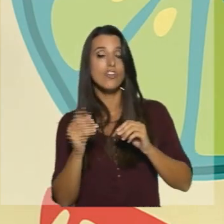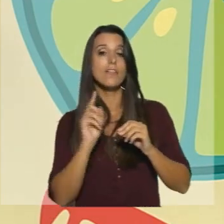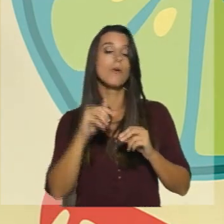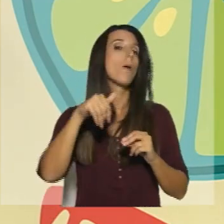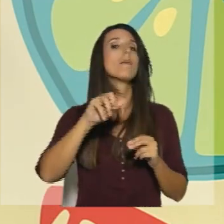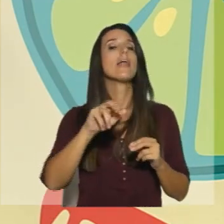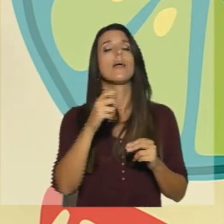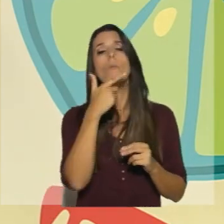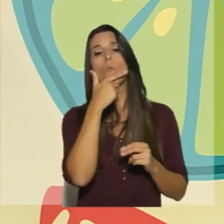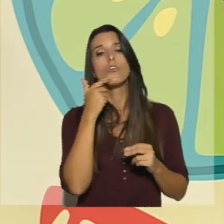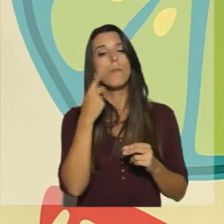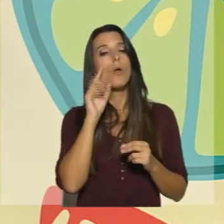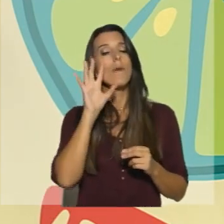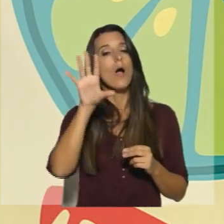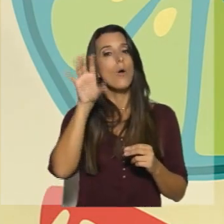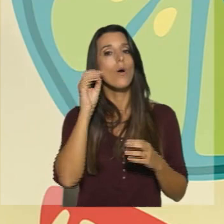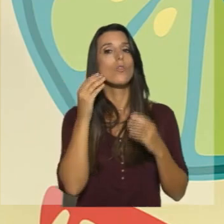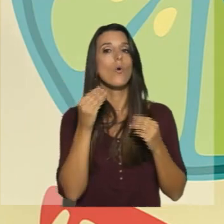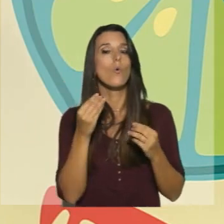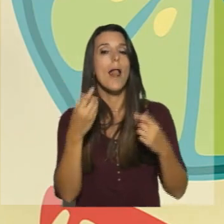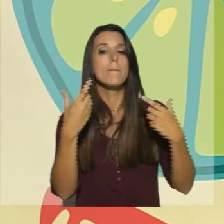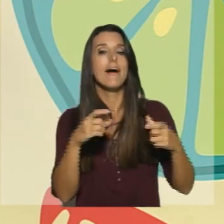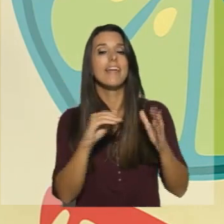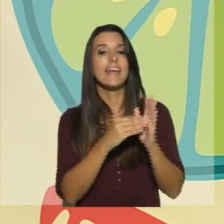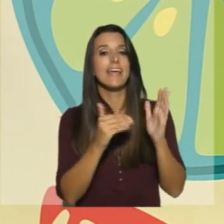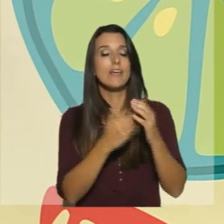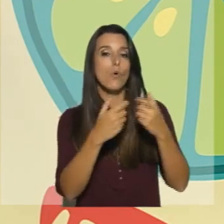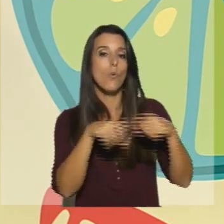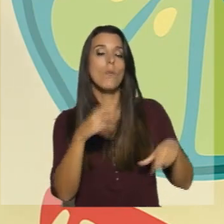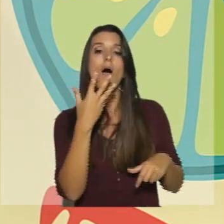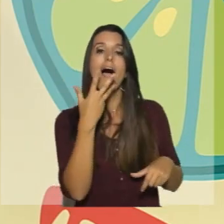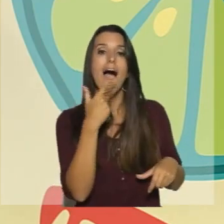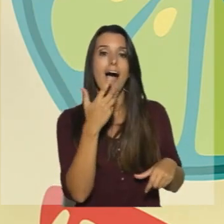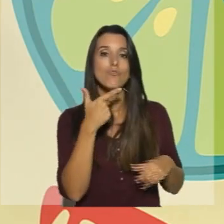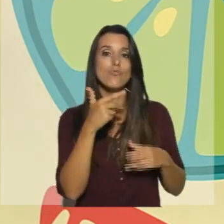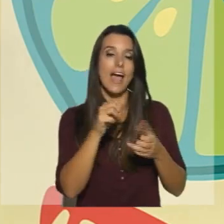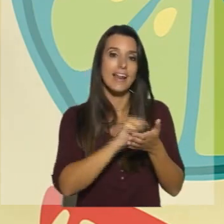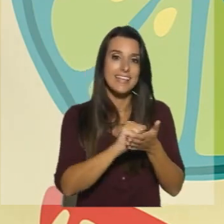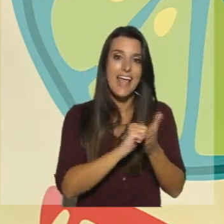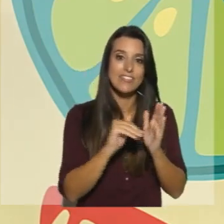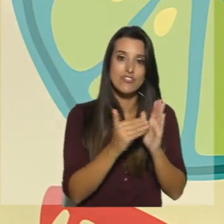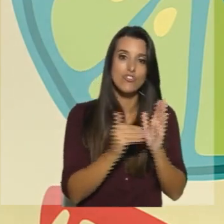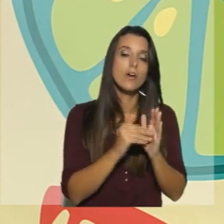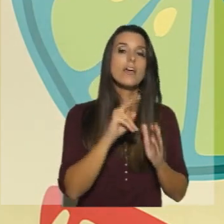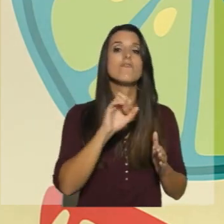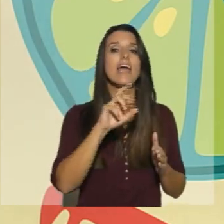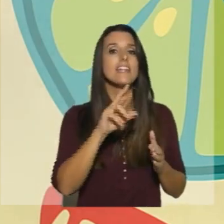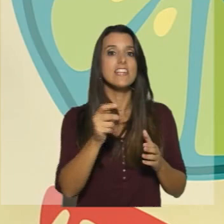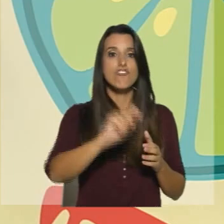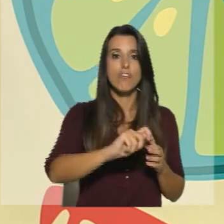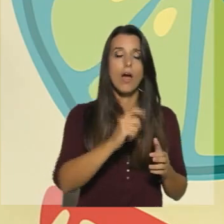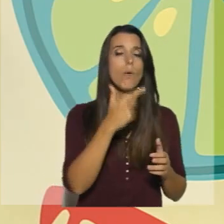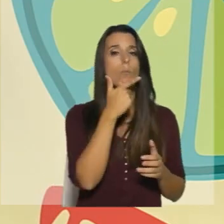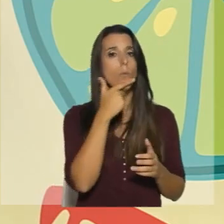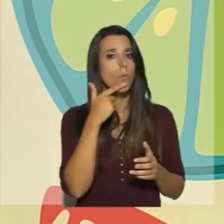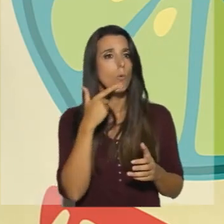riquísimos, pero lo que más recuerdo es el pastel de queso, huevos, azúcar, queso rallado, vainilla, exquisitos. Nunca